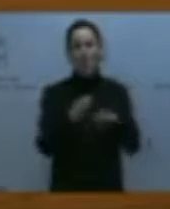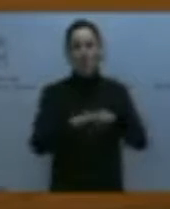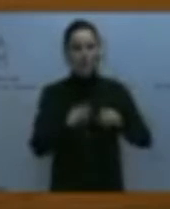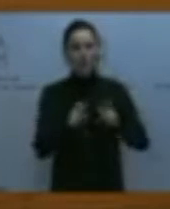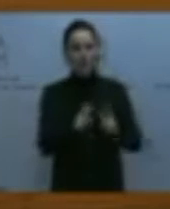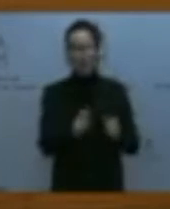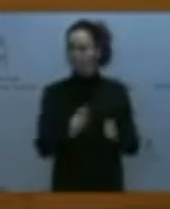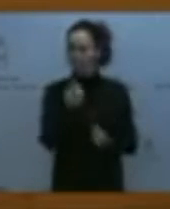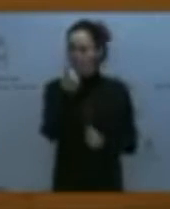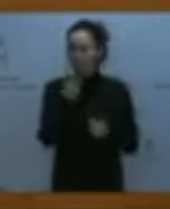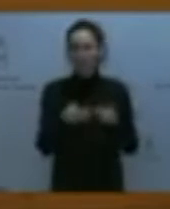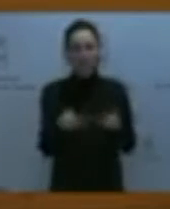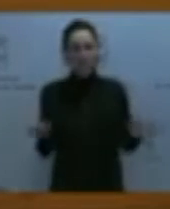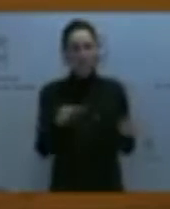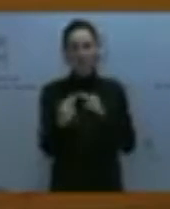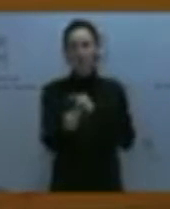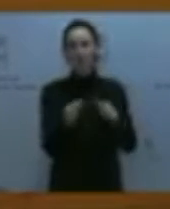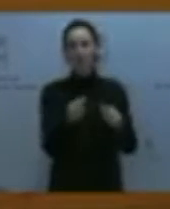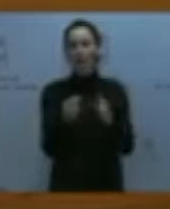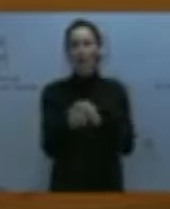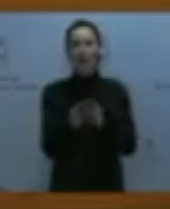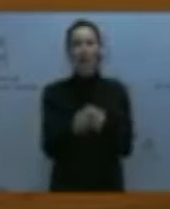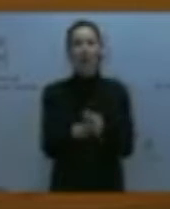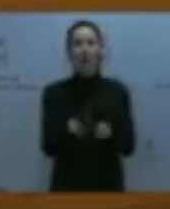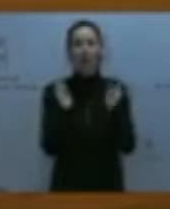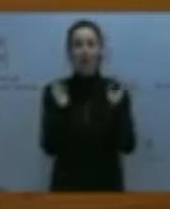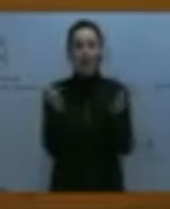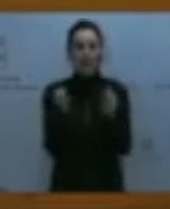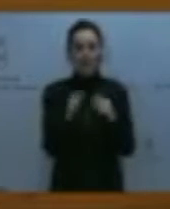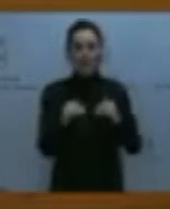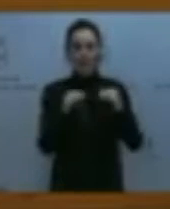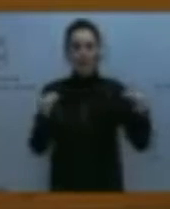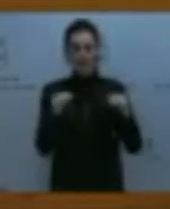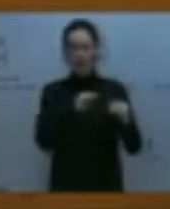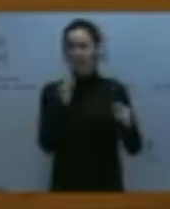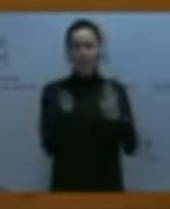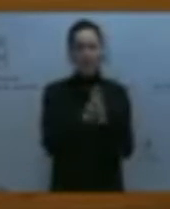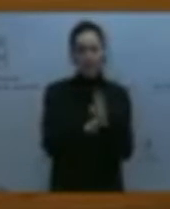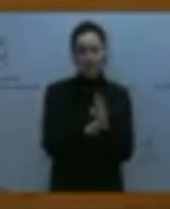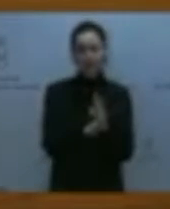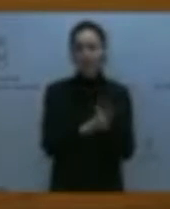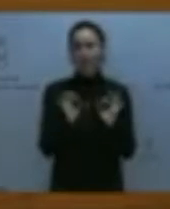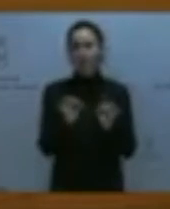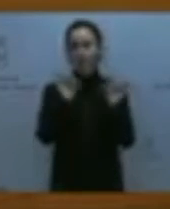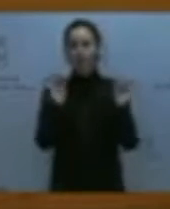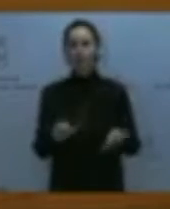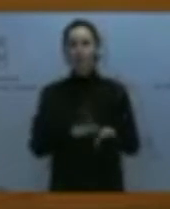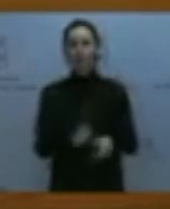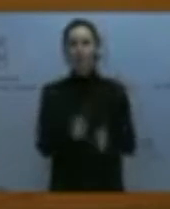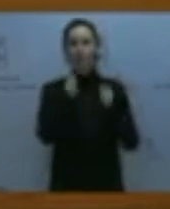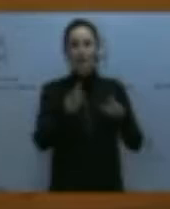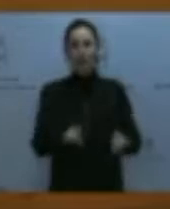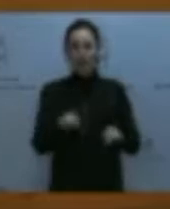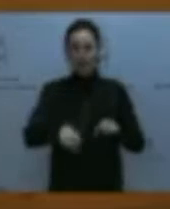hacer un proceso abierto, transparente y democrático con condiciones de equidad entre las artes utilizadas en el territorio